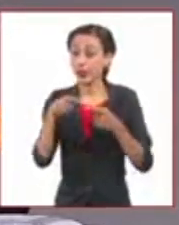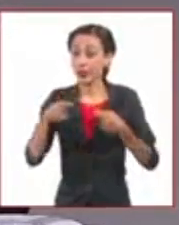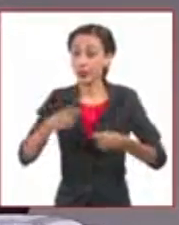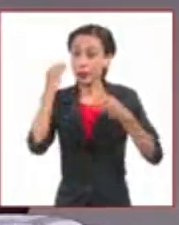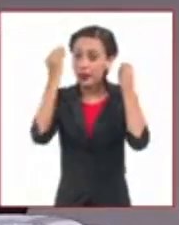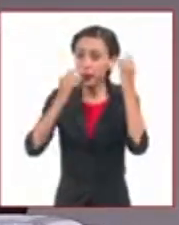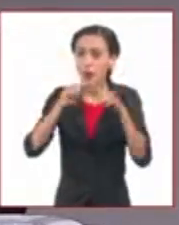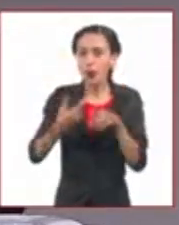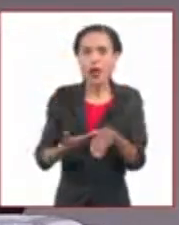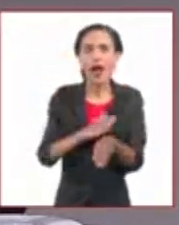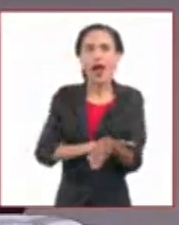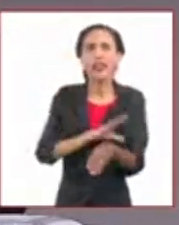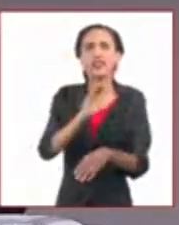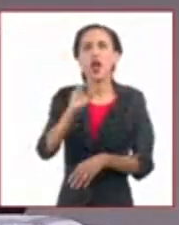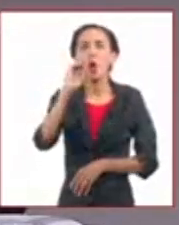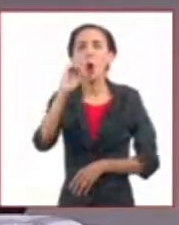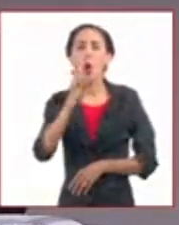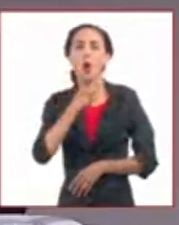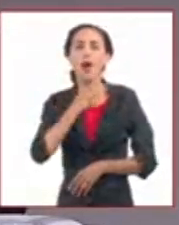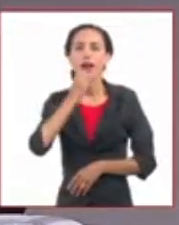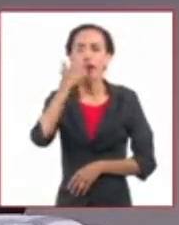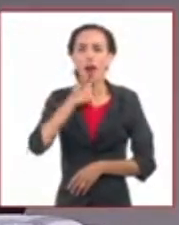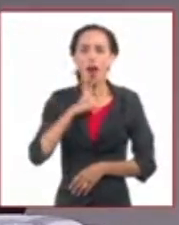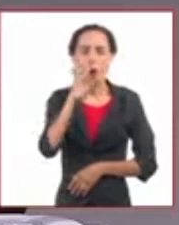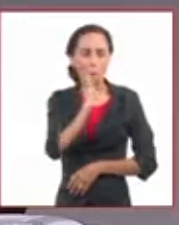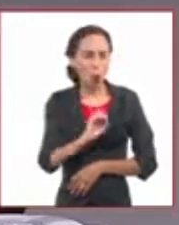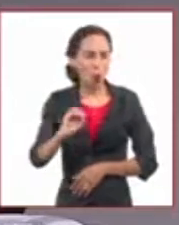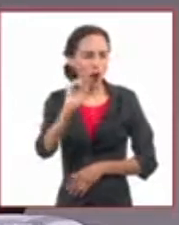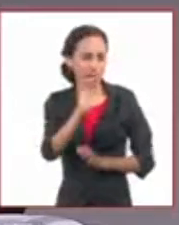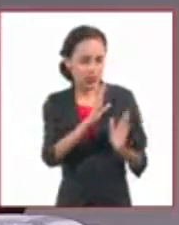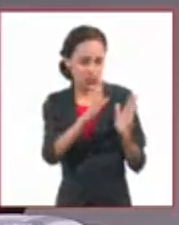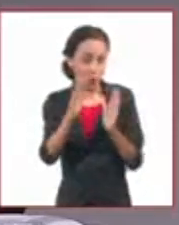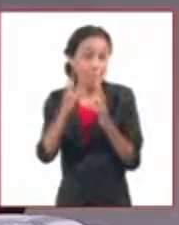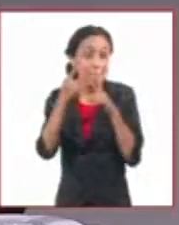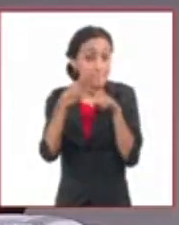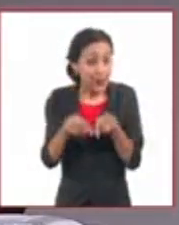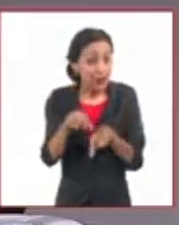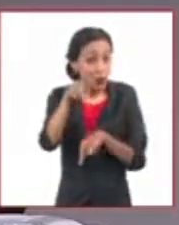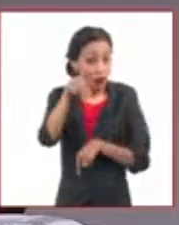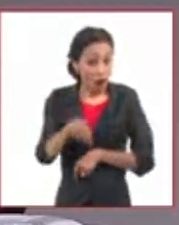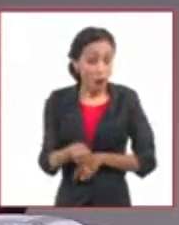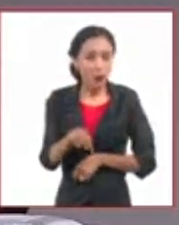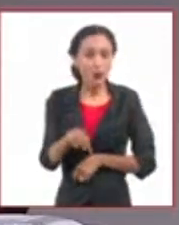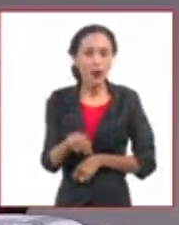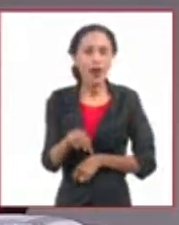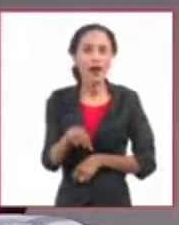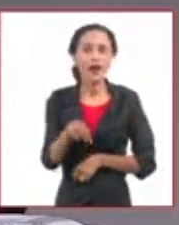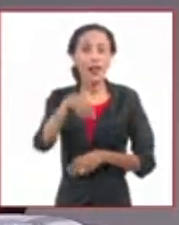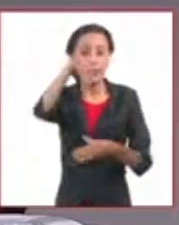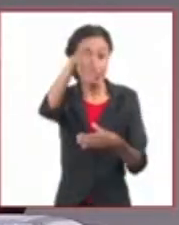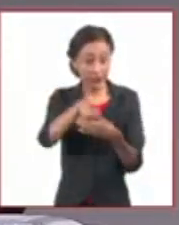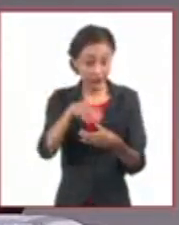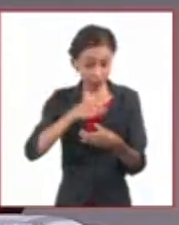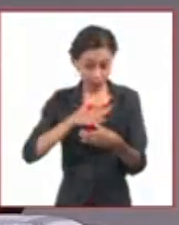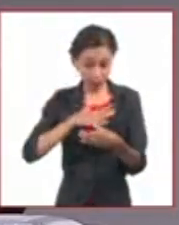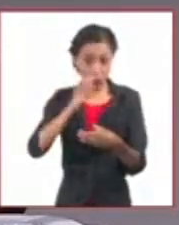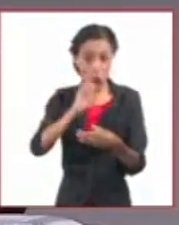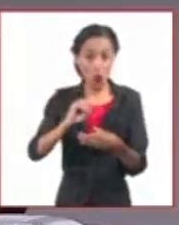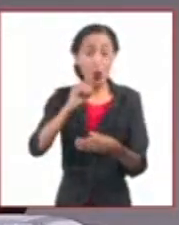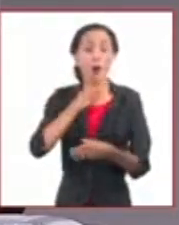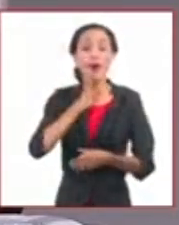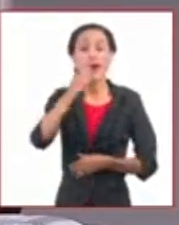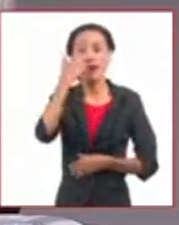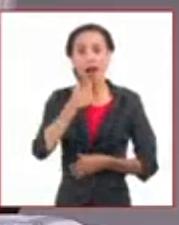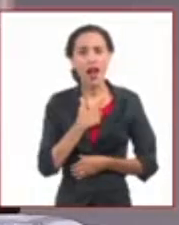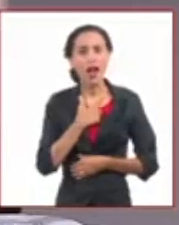de la oea como organización sin embargo hay dentro de la propia oea posiciones